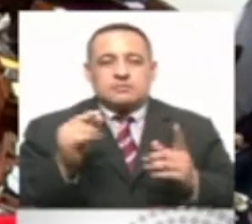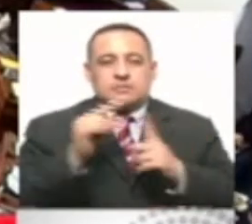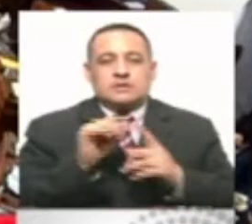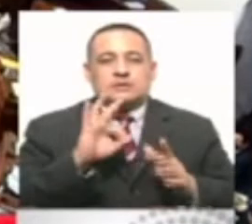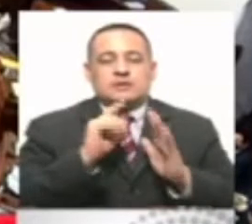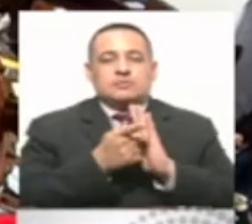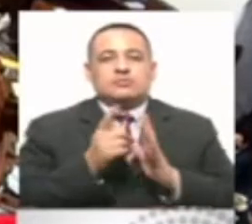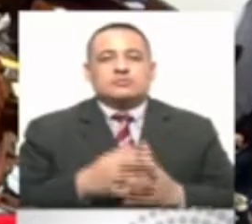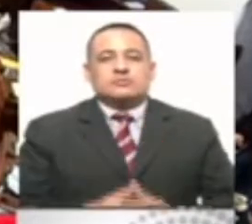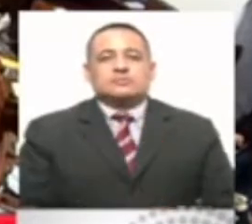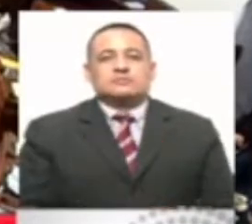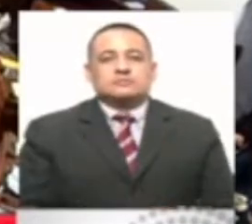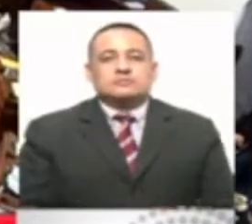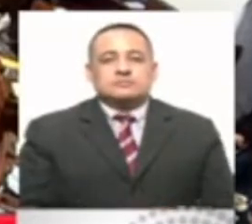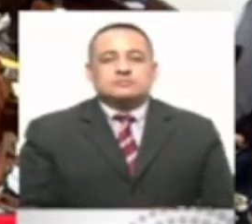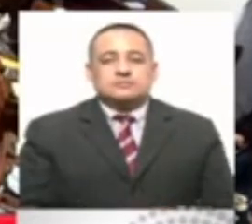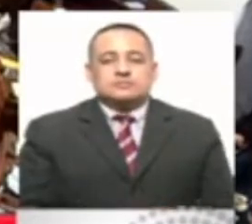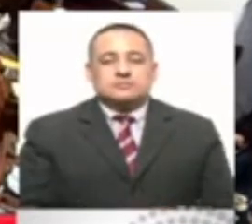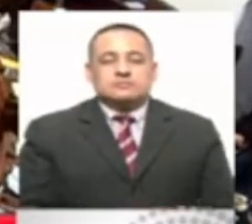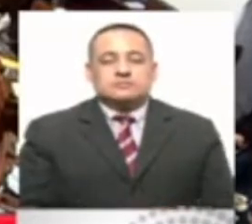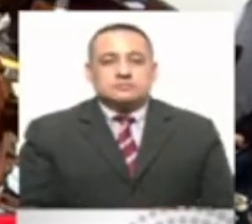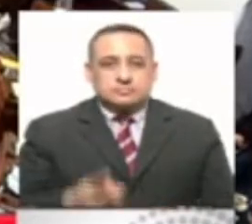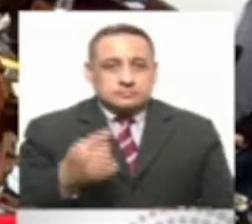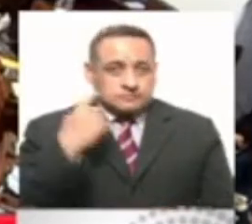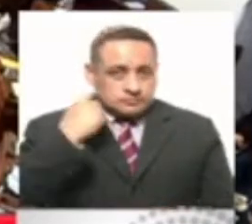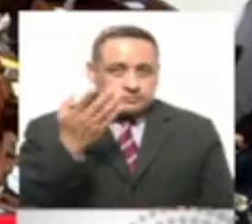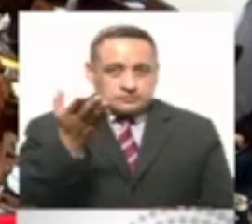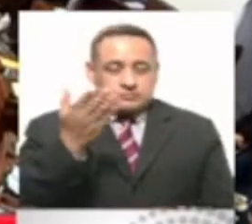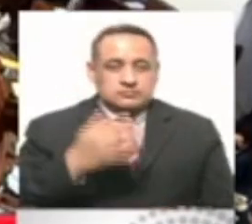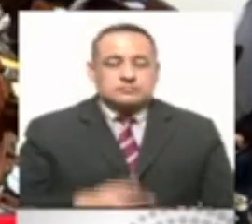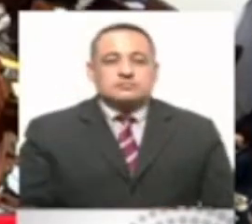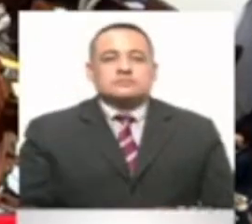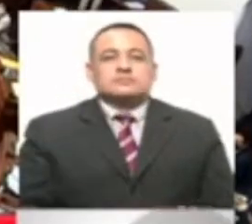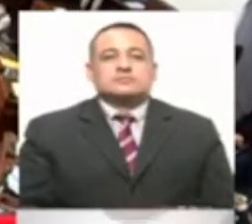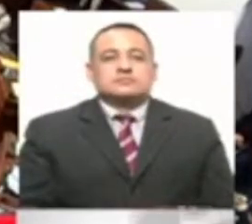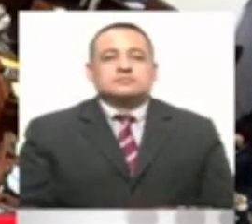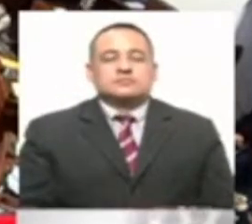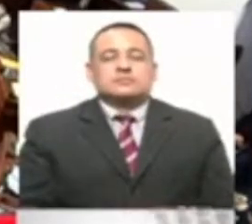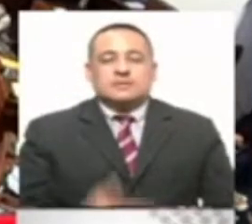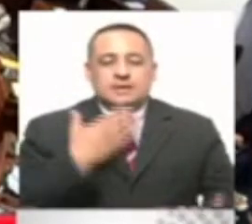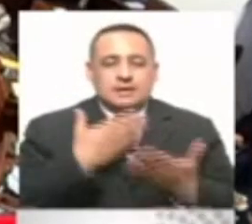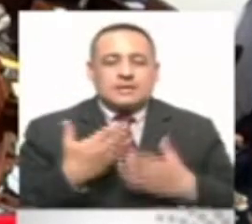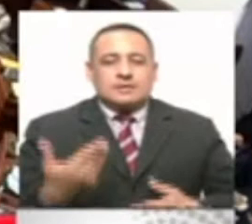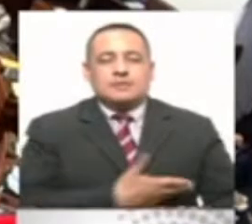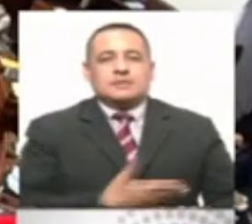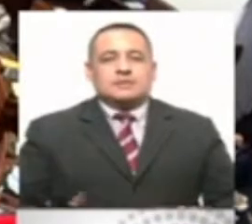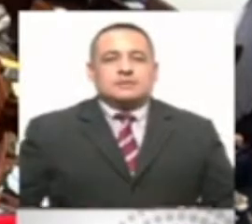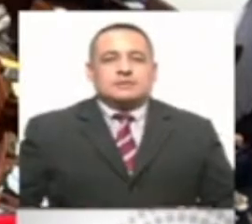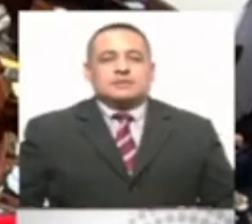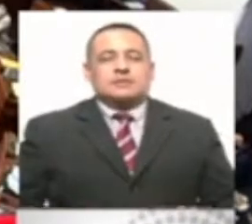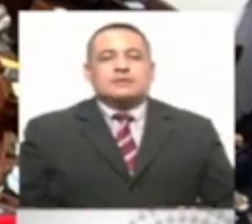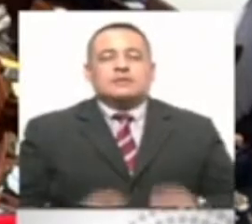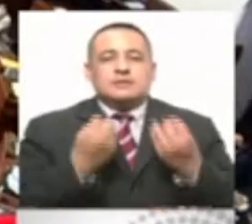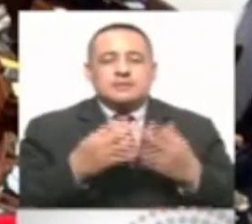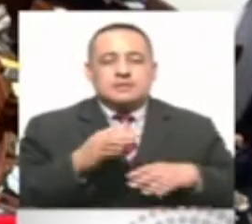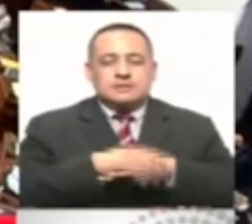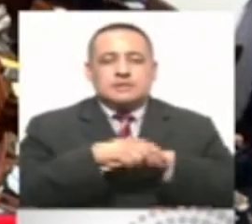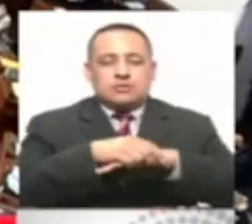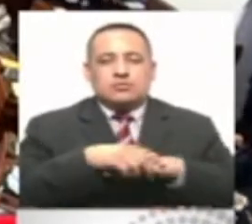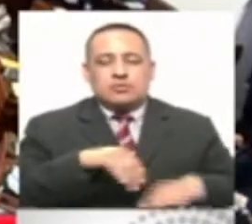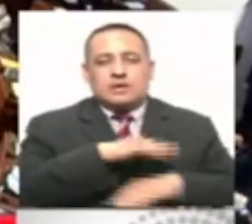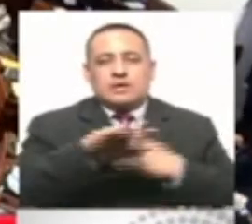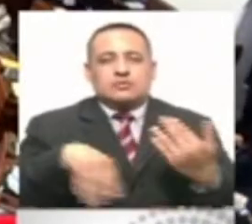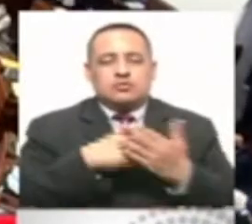por 3 minutos. ¿Lo escuchamos? ¿Aló? Gracias, presidenta. Saludo a todos los